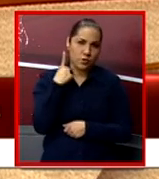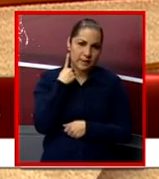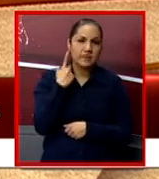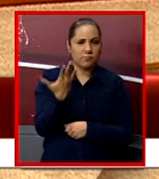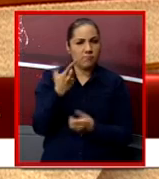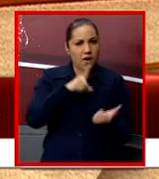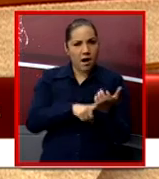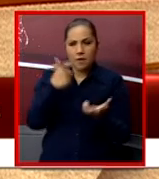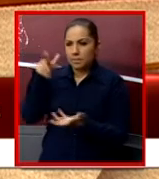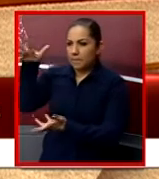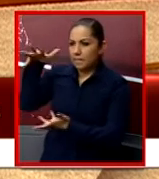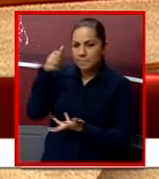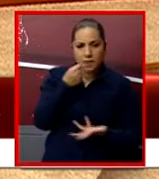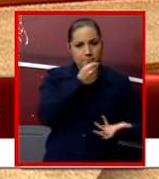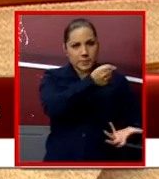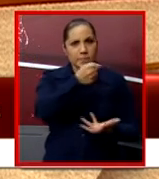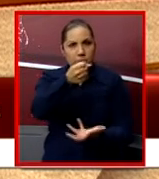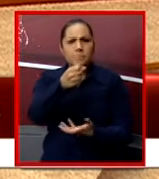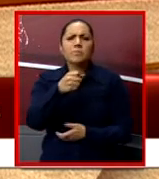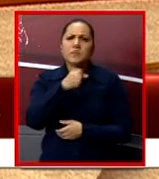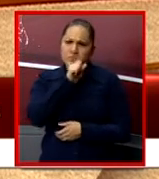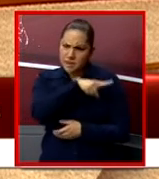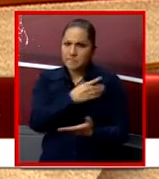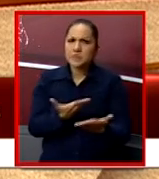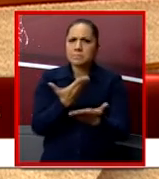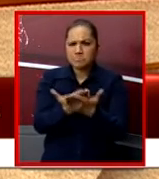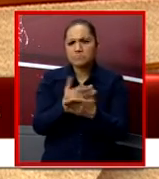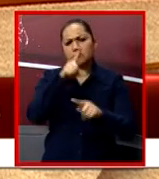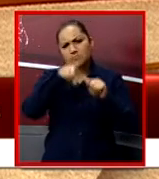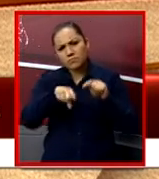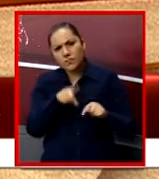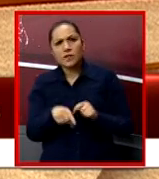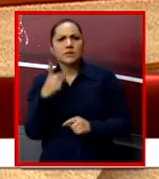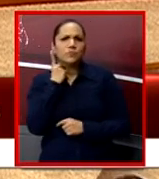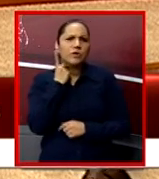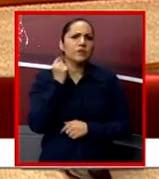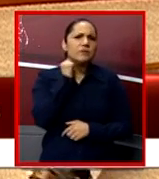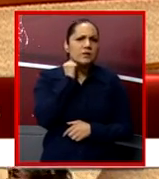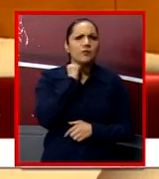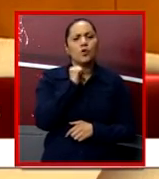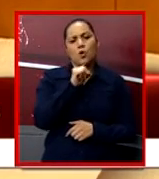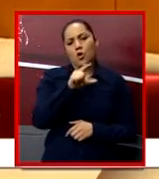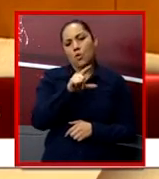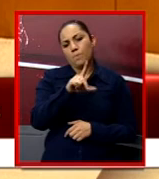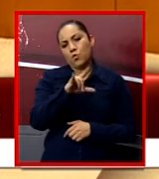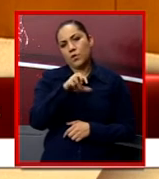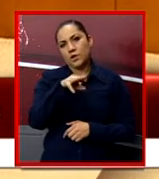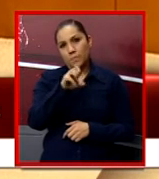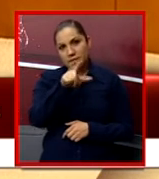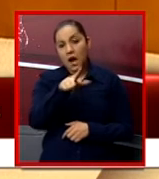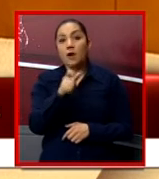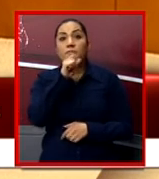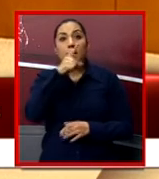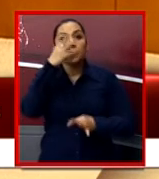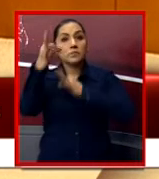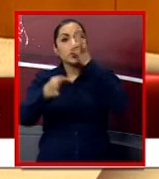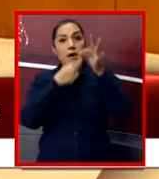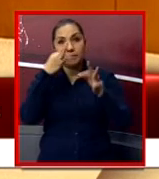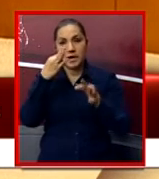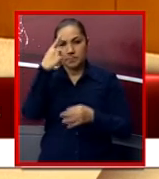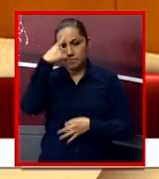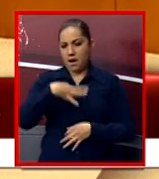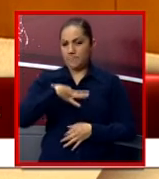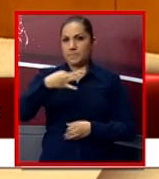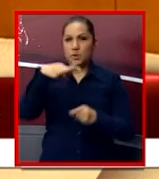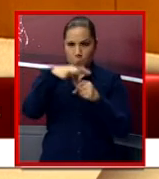financiamiento público, eliminar a legisladores federales y locales plurinominales, reducir tiempos de campañas políticas, así como la aprobación de una bolsa